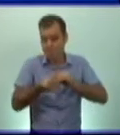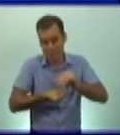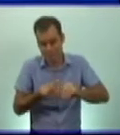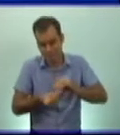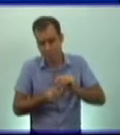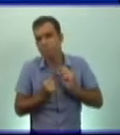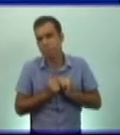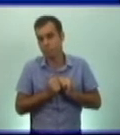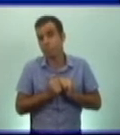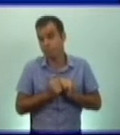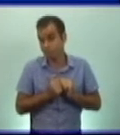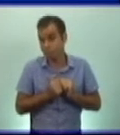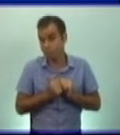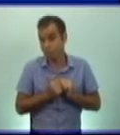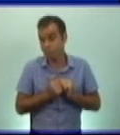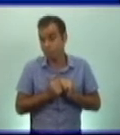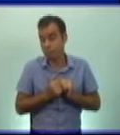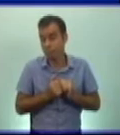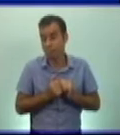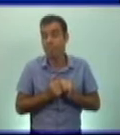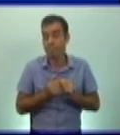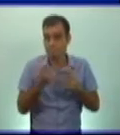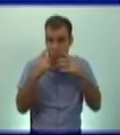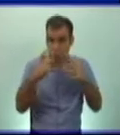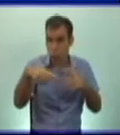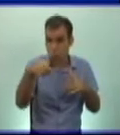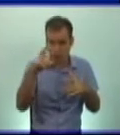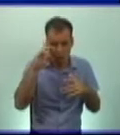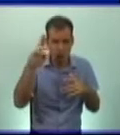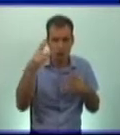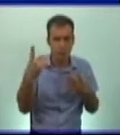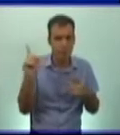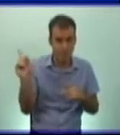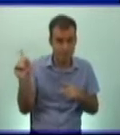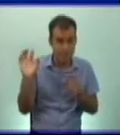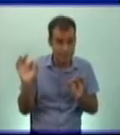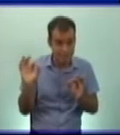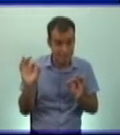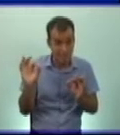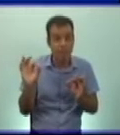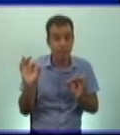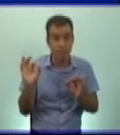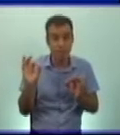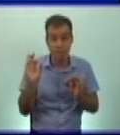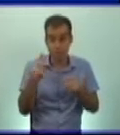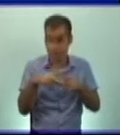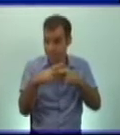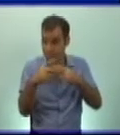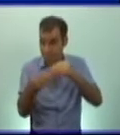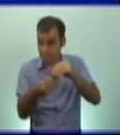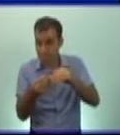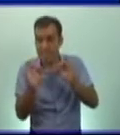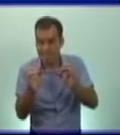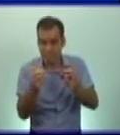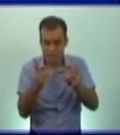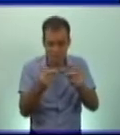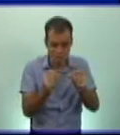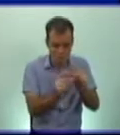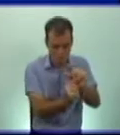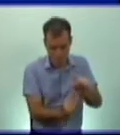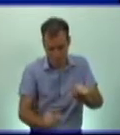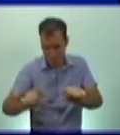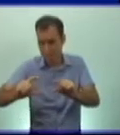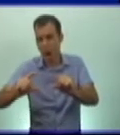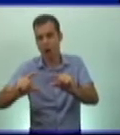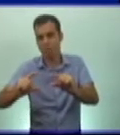química de la sustancia. Por tanto, es importante que tengan en cuenta que este ajuste siempre es colocando el número delante de la